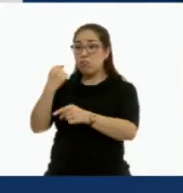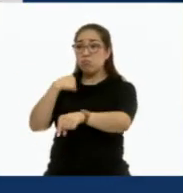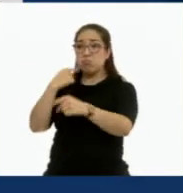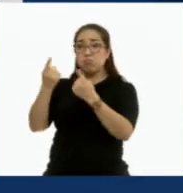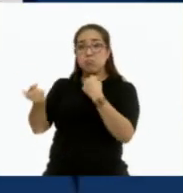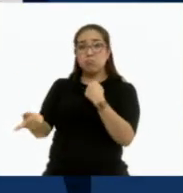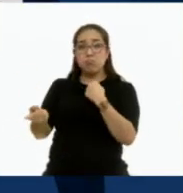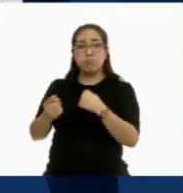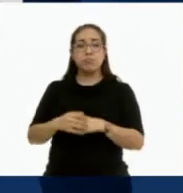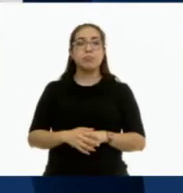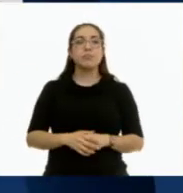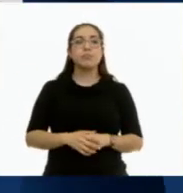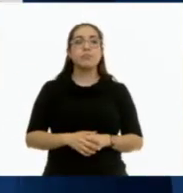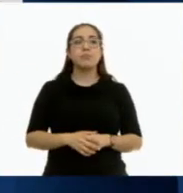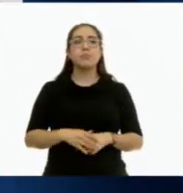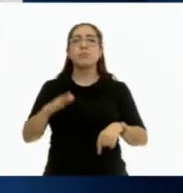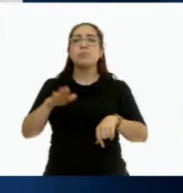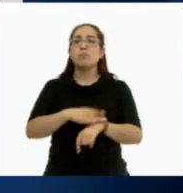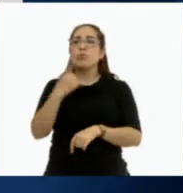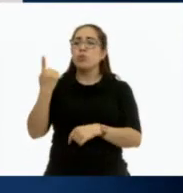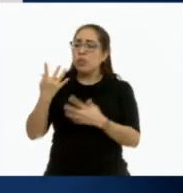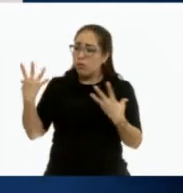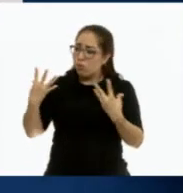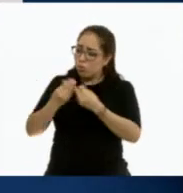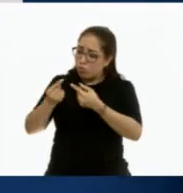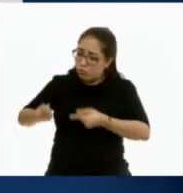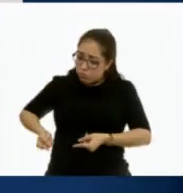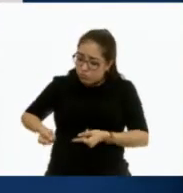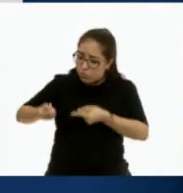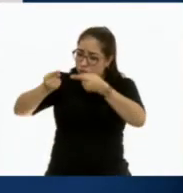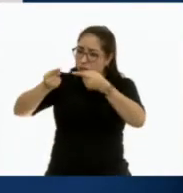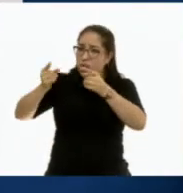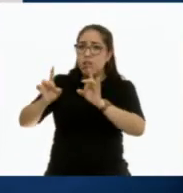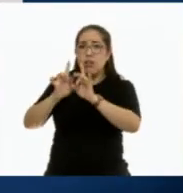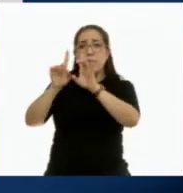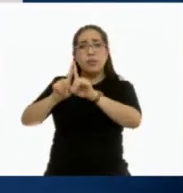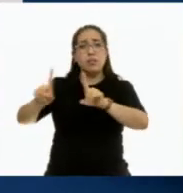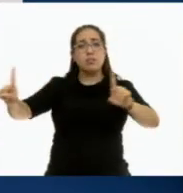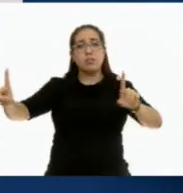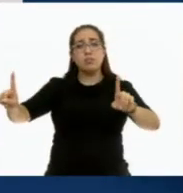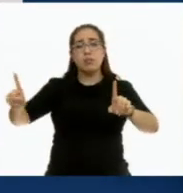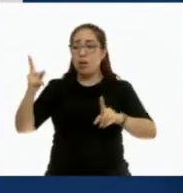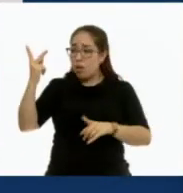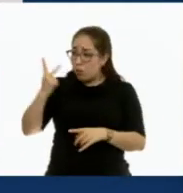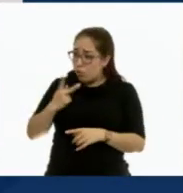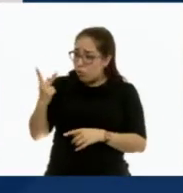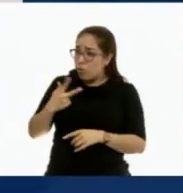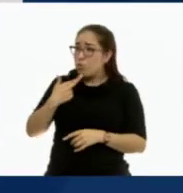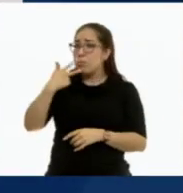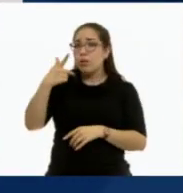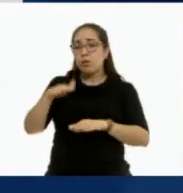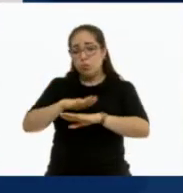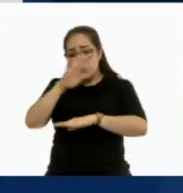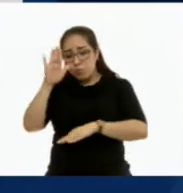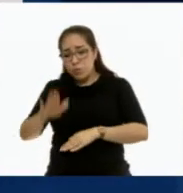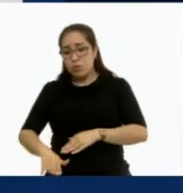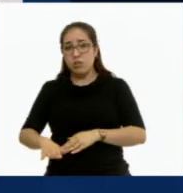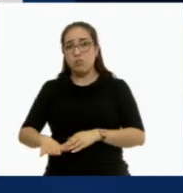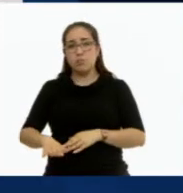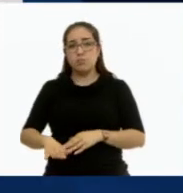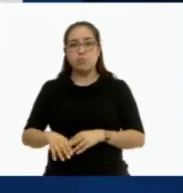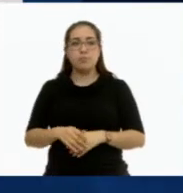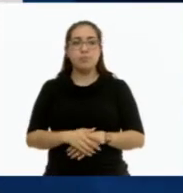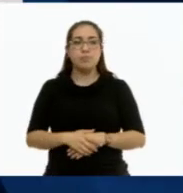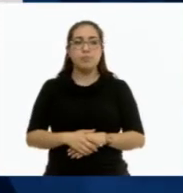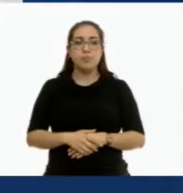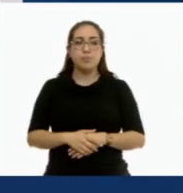qué anduvimos tanto tiempo creciendo para separarnos? ¿Por qué no morimos los dos cuando mi infancia se murió?